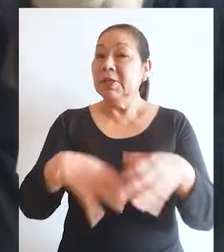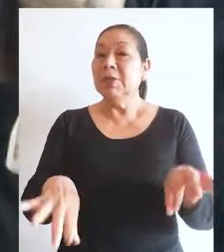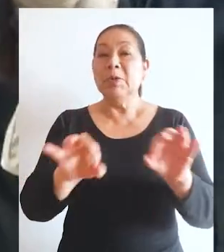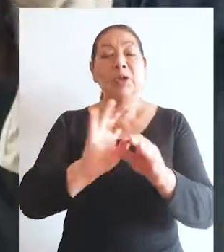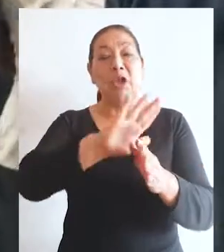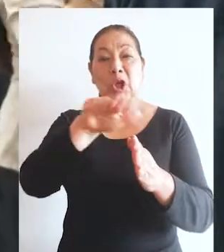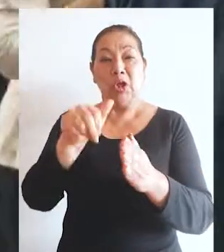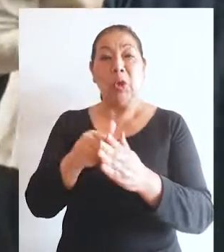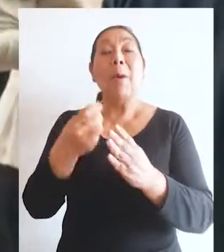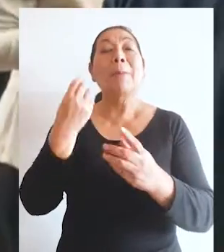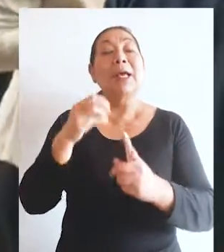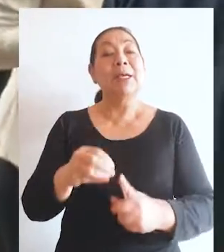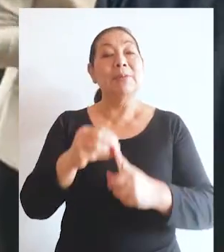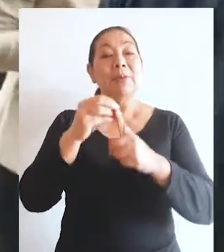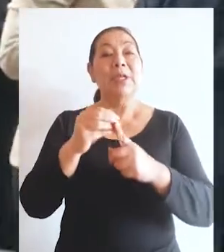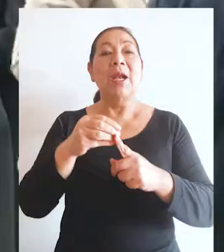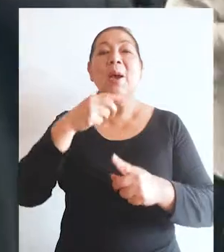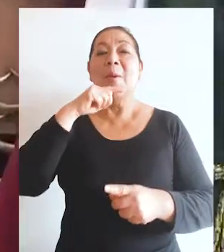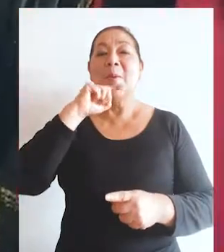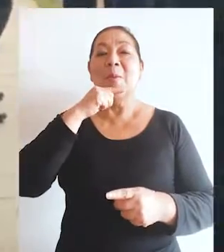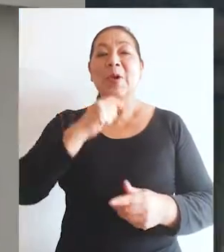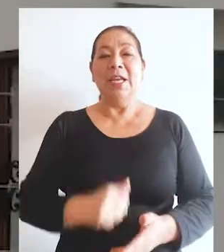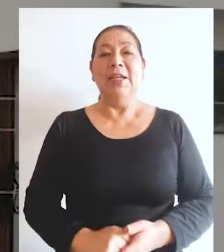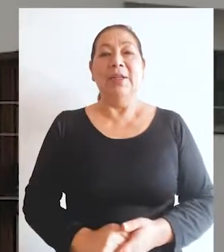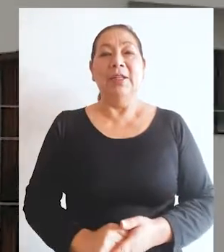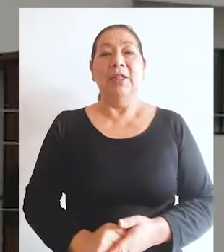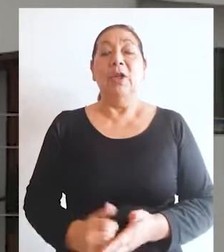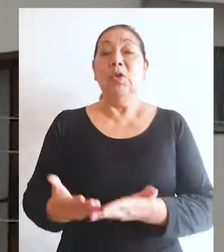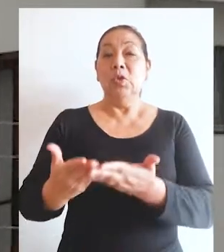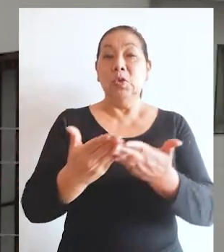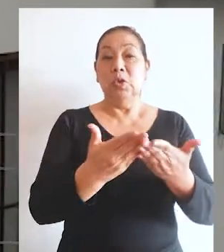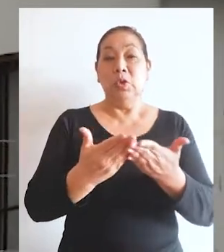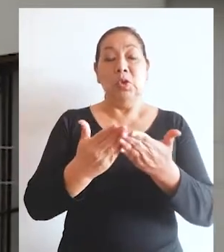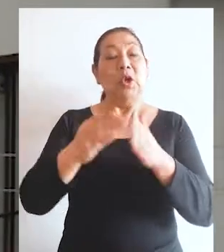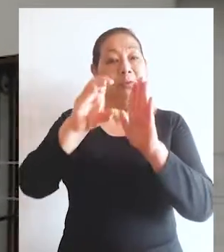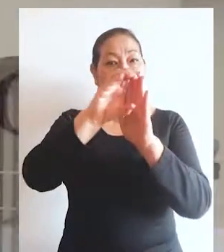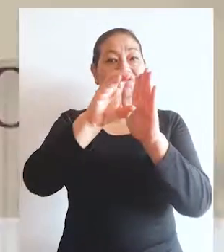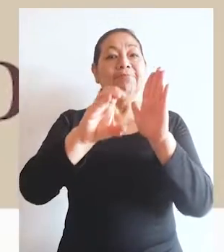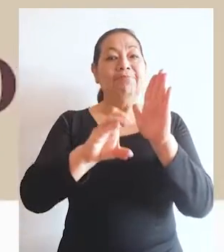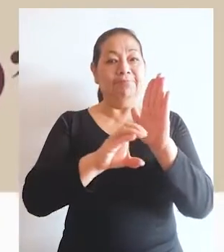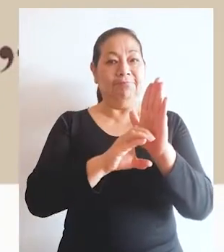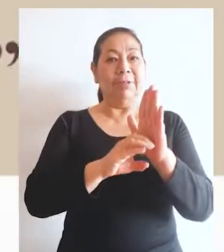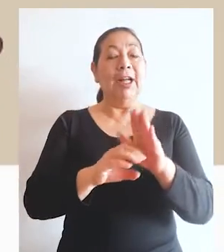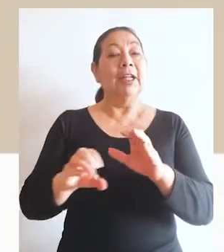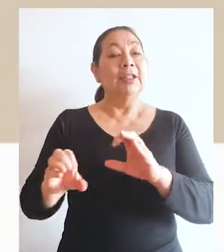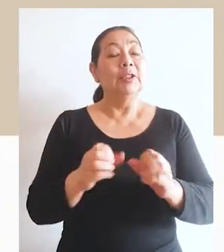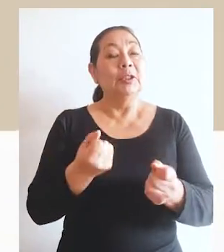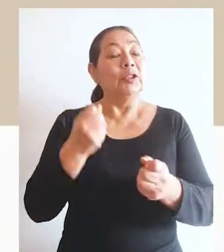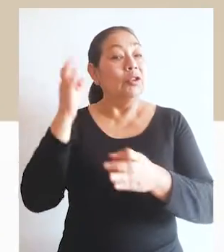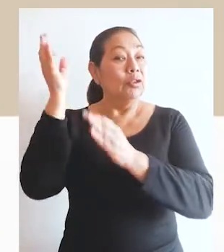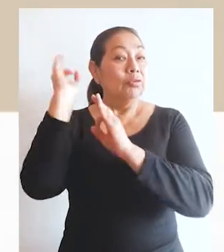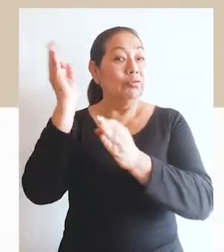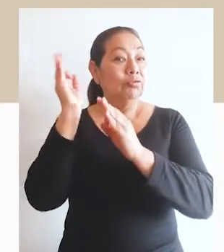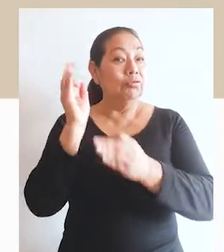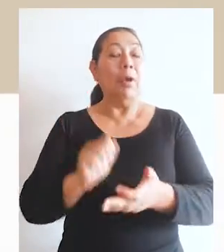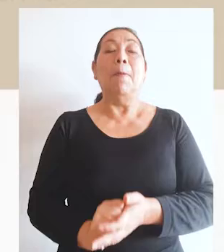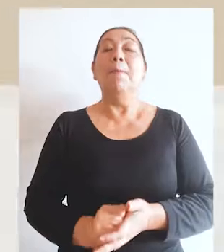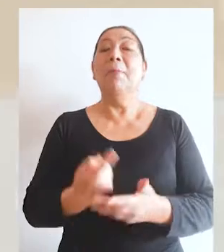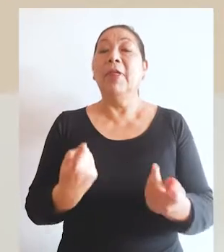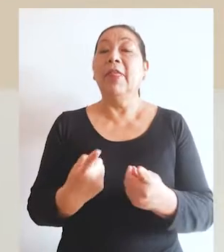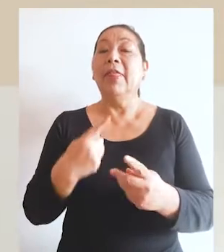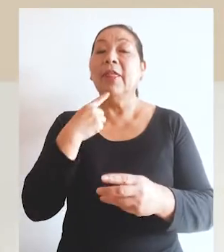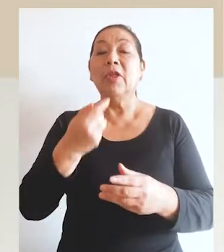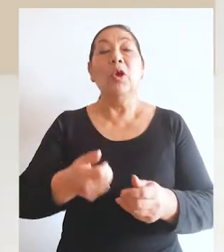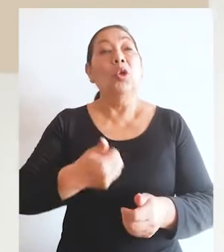fundamentales de todos, en especial de la mujer. Centro de Estudios Constitucionales realizó conferencia magistral